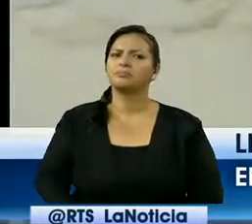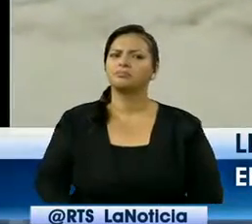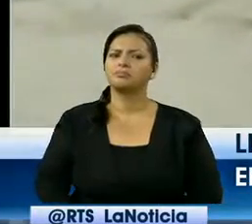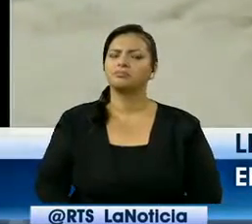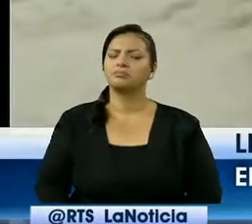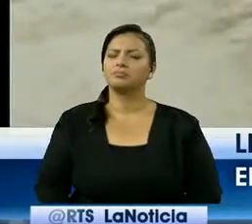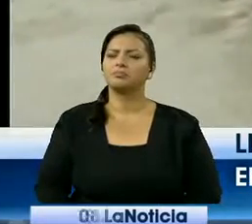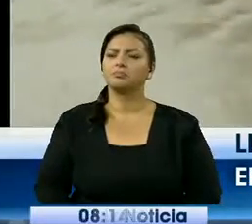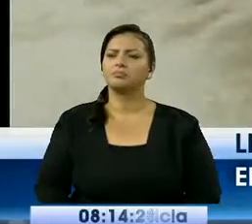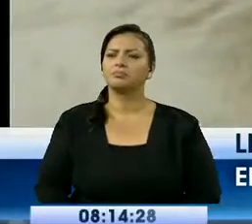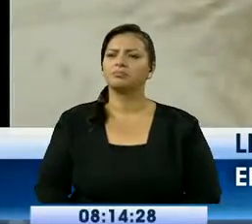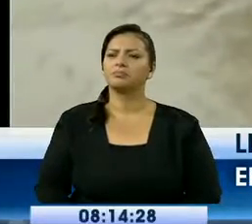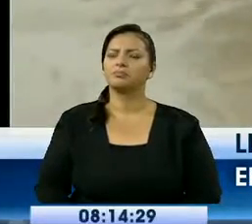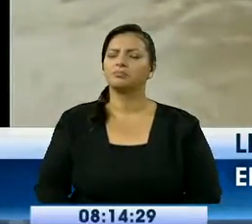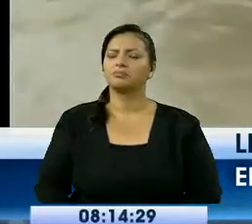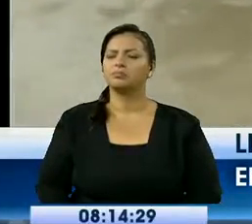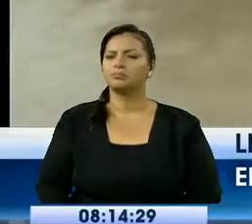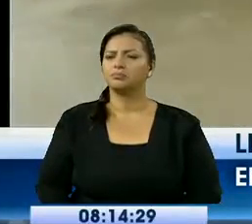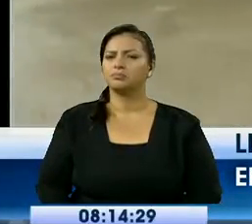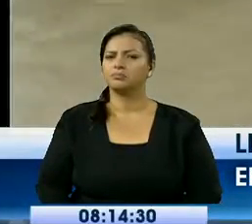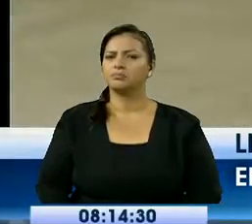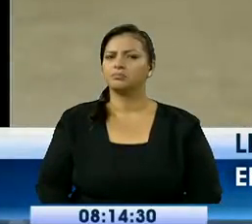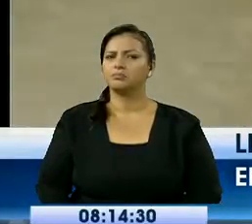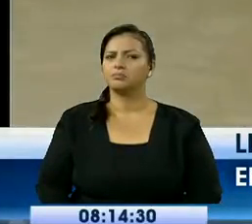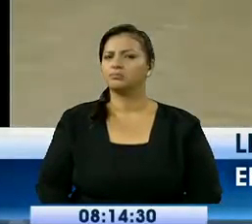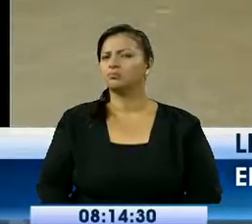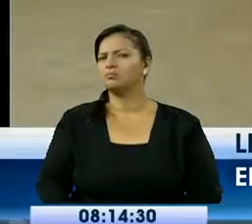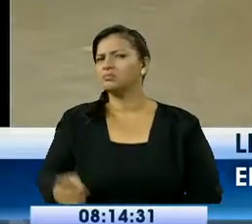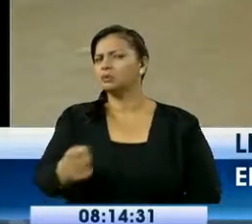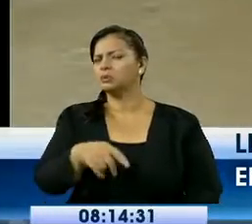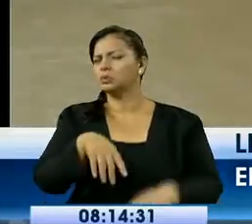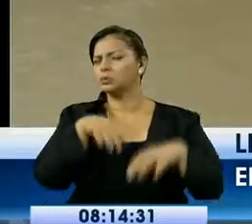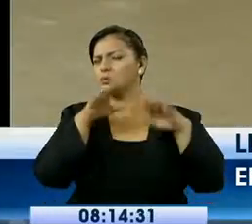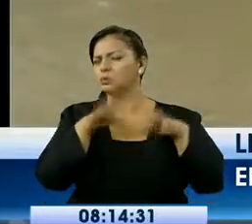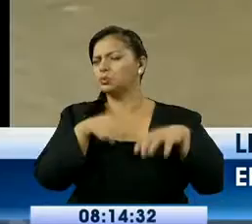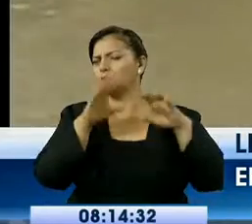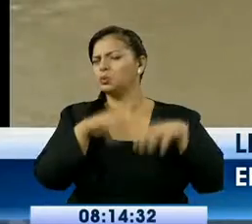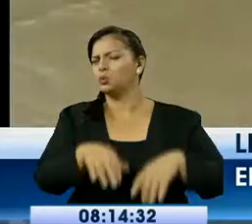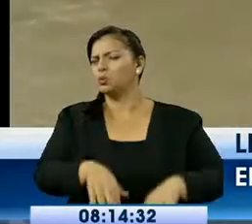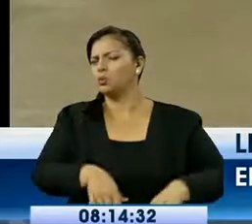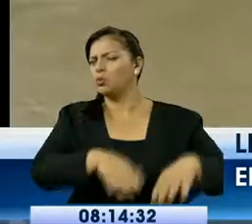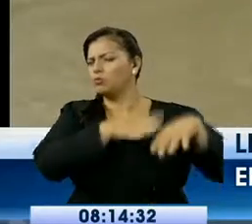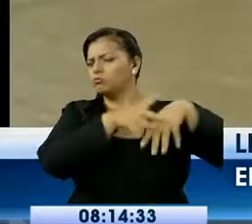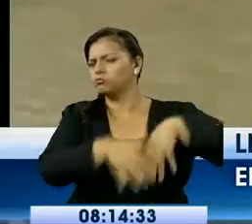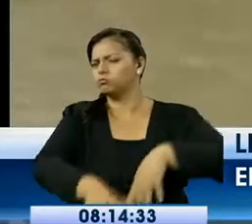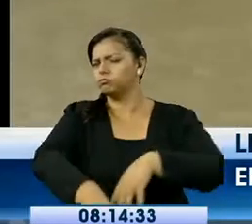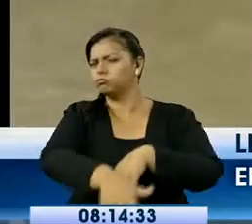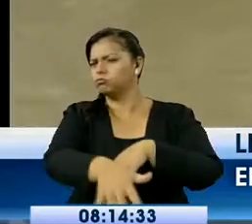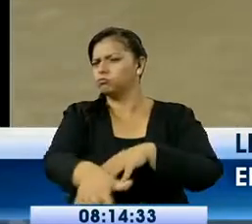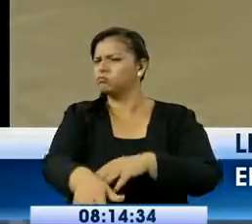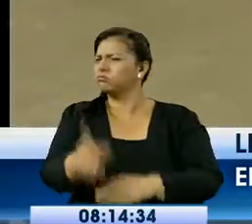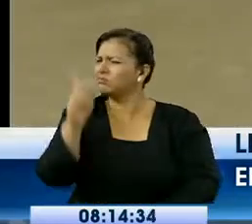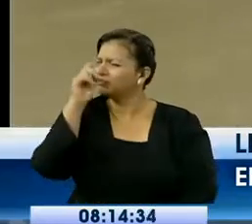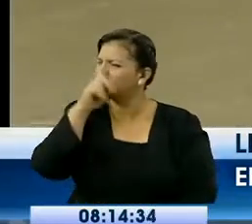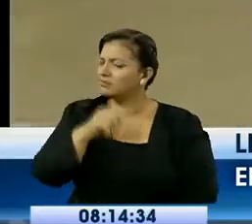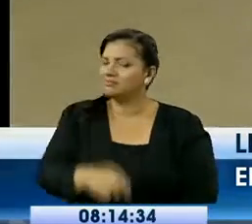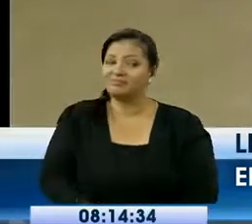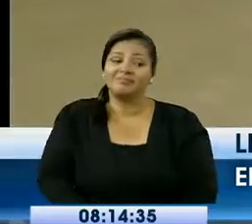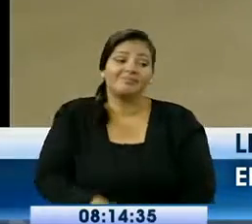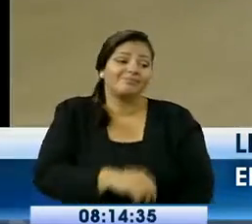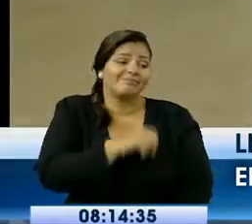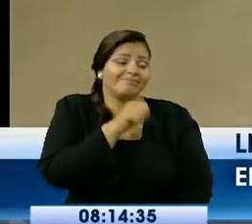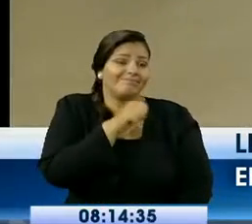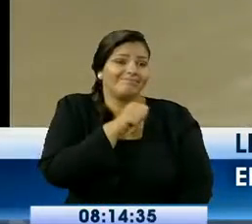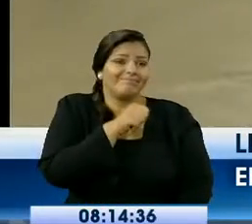nosotros en estos instantes. Amigo, buenos días. Cada vez que llueve, ¿esta es la situación o esta es la realidad que les toca vivir a ustedes? En realidad, cada vez que hay